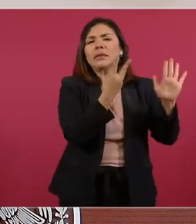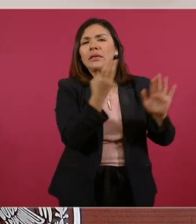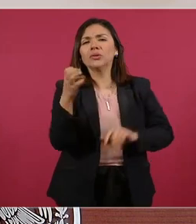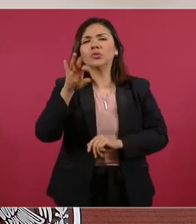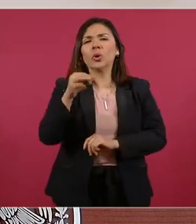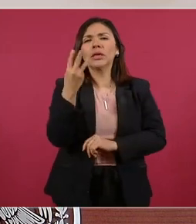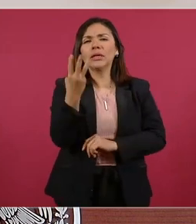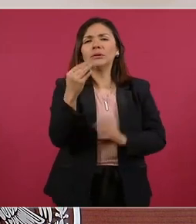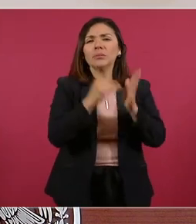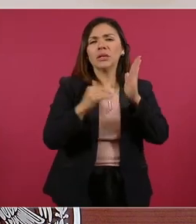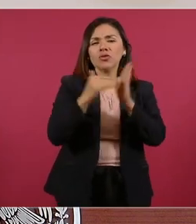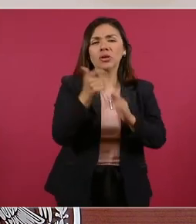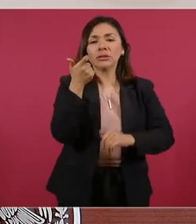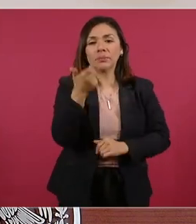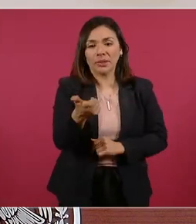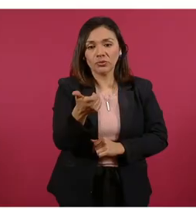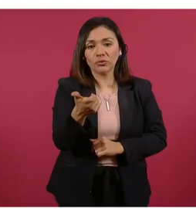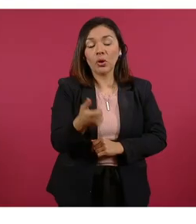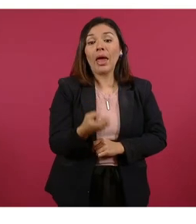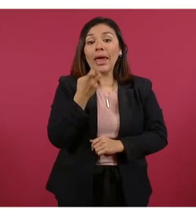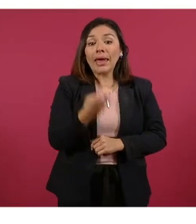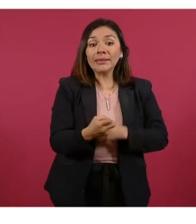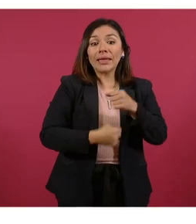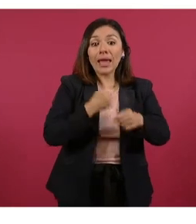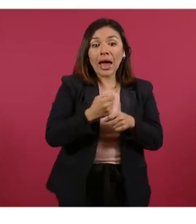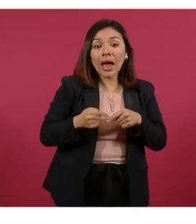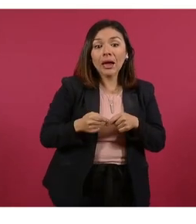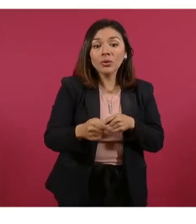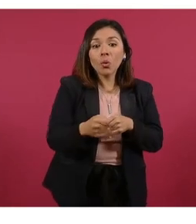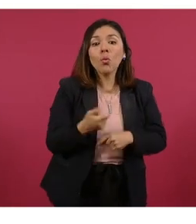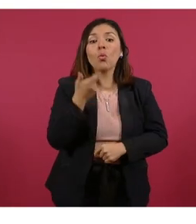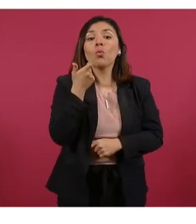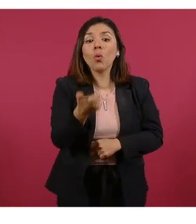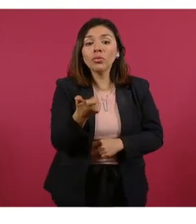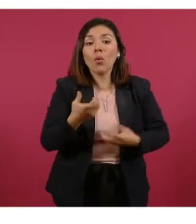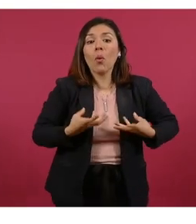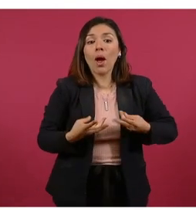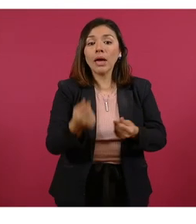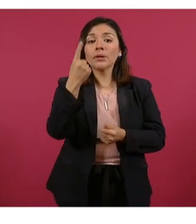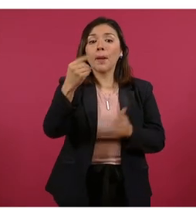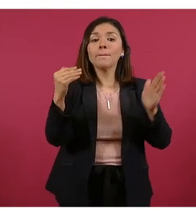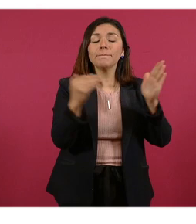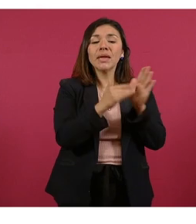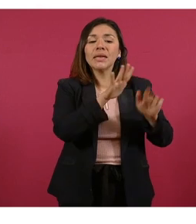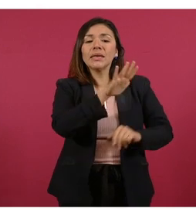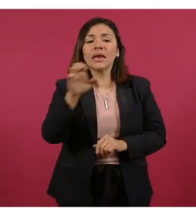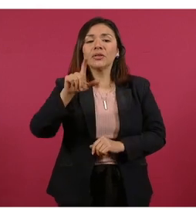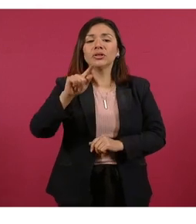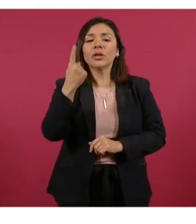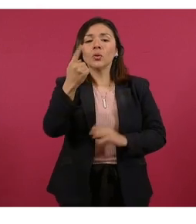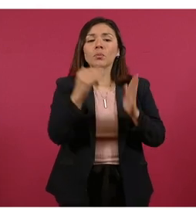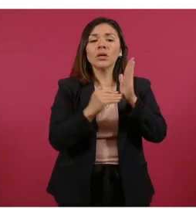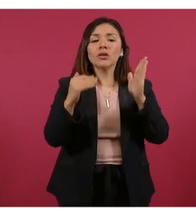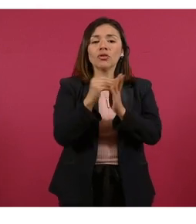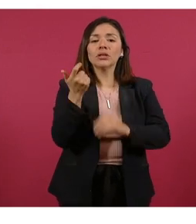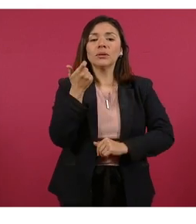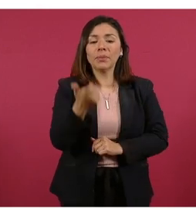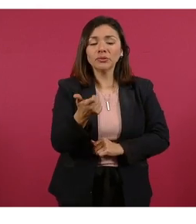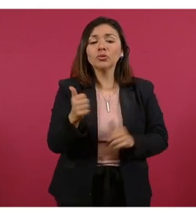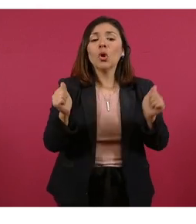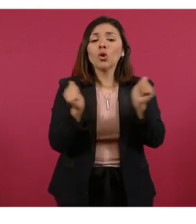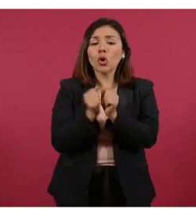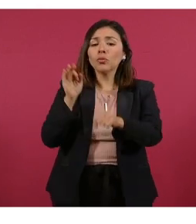7.343 millones de pesos. El monto a ejecutar para este año es de 1.571 millones de pesos y